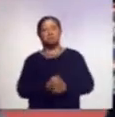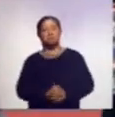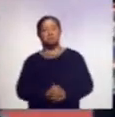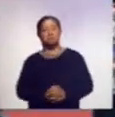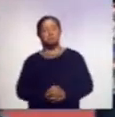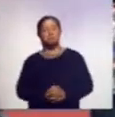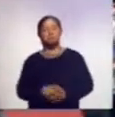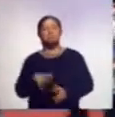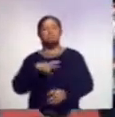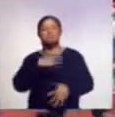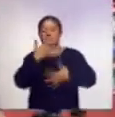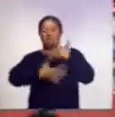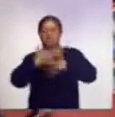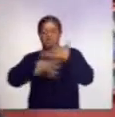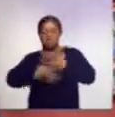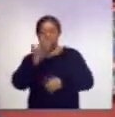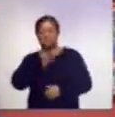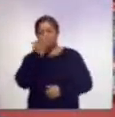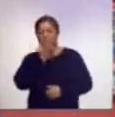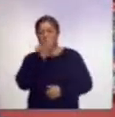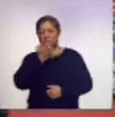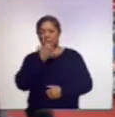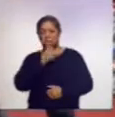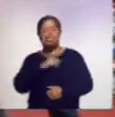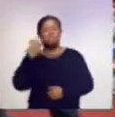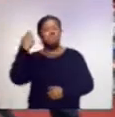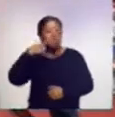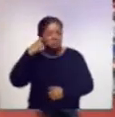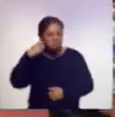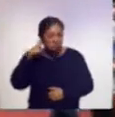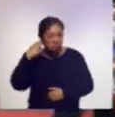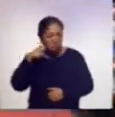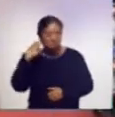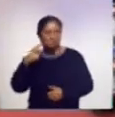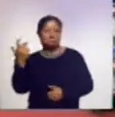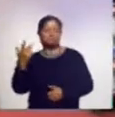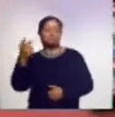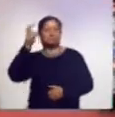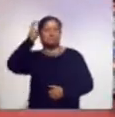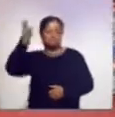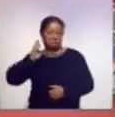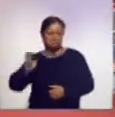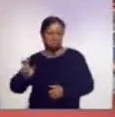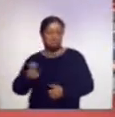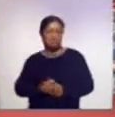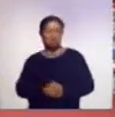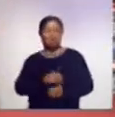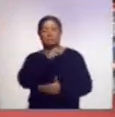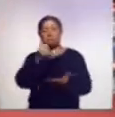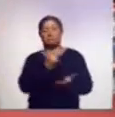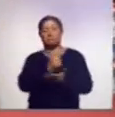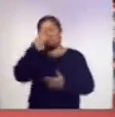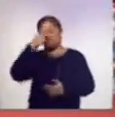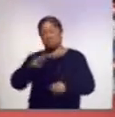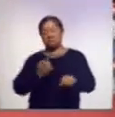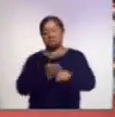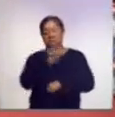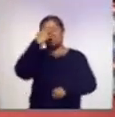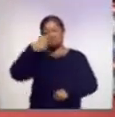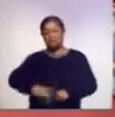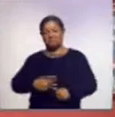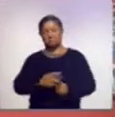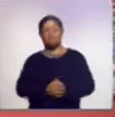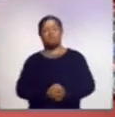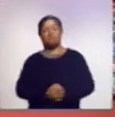de 15 escuelas de partes de Querétaro, Hidalgo, Ciudad de México, Estado de México,